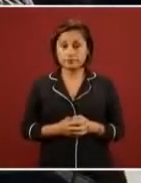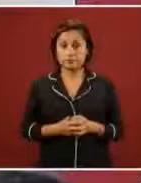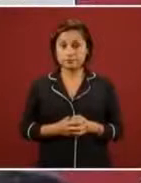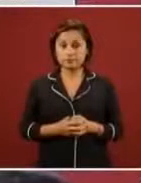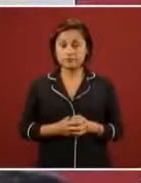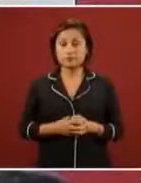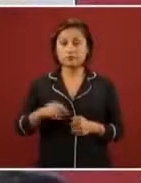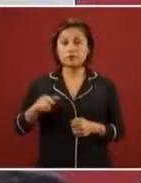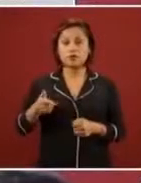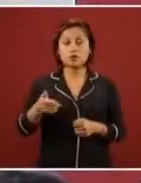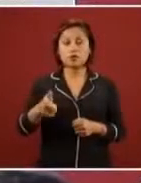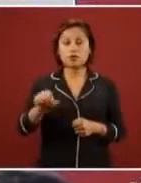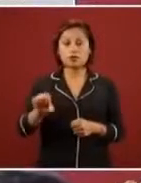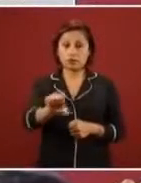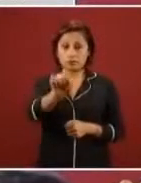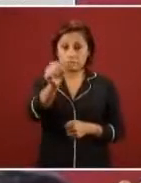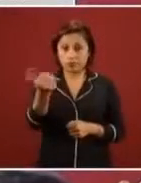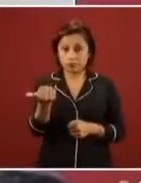Guanajuato, 11.